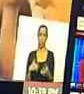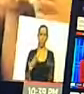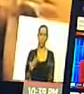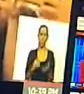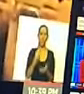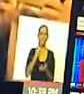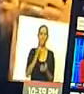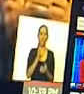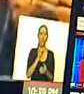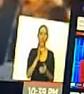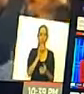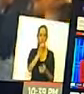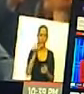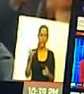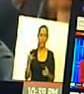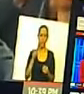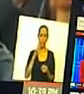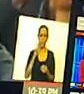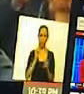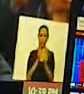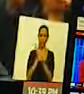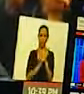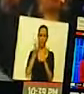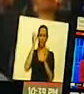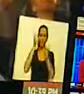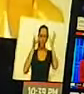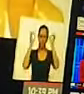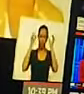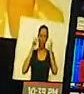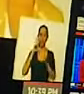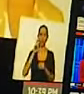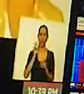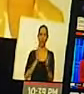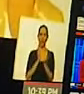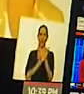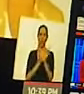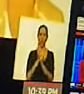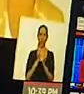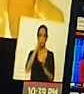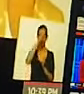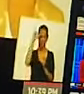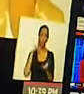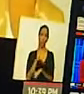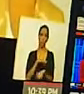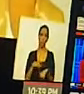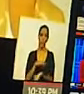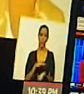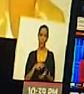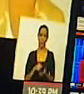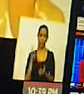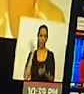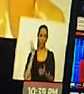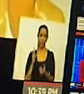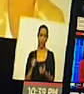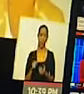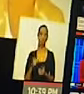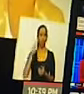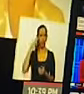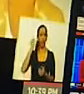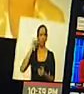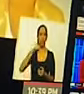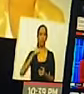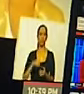gente el 30 de abril? ¿Quién inventó lo del 30 de abril? Entonces, ¿Leopoldo López es un problema para Venezuela? Yo creo que sí. Yo creo que